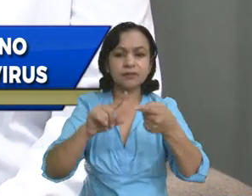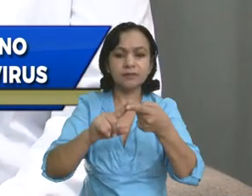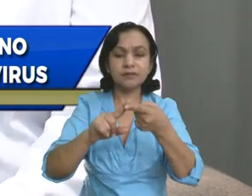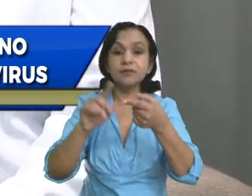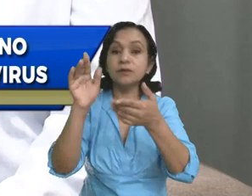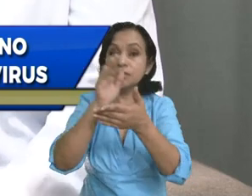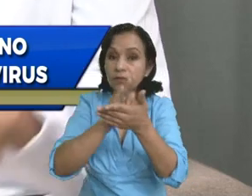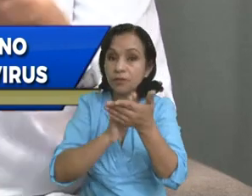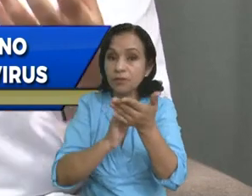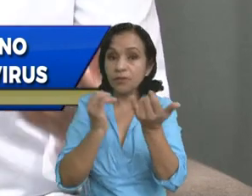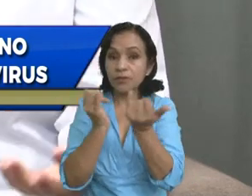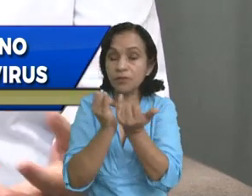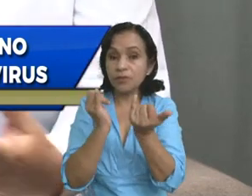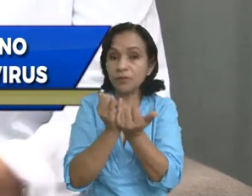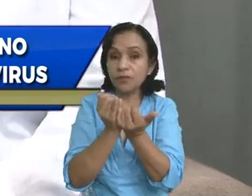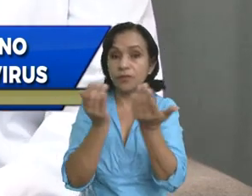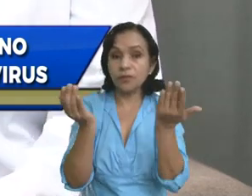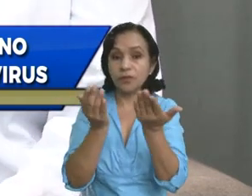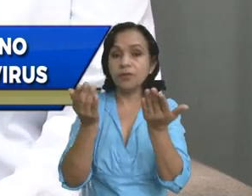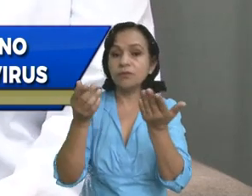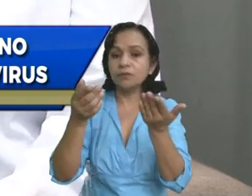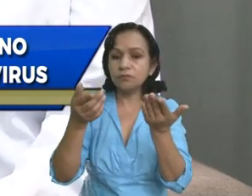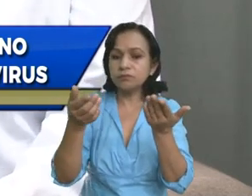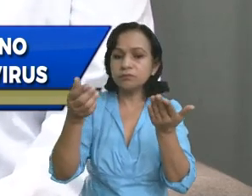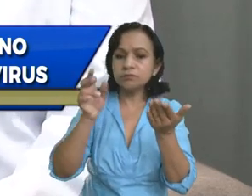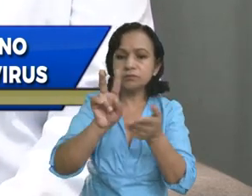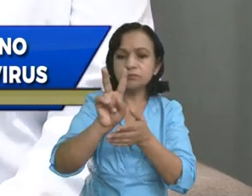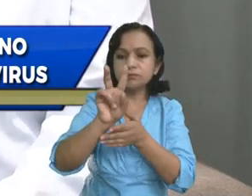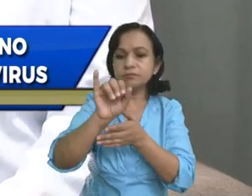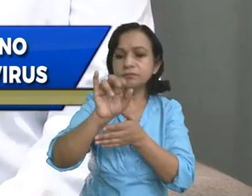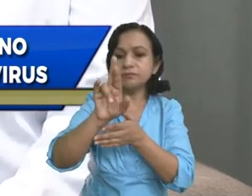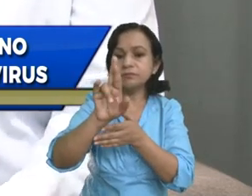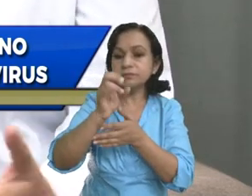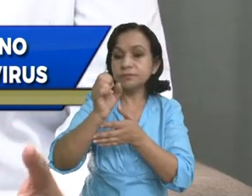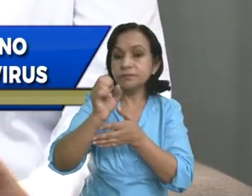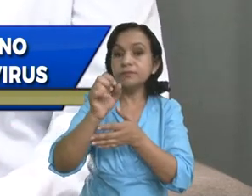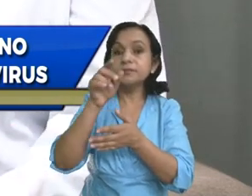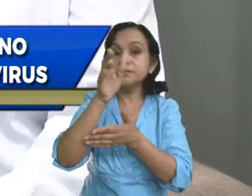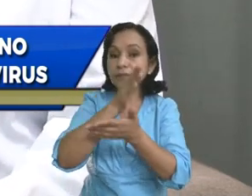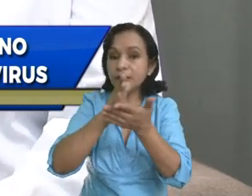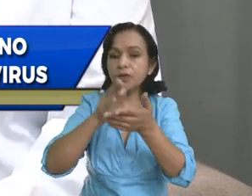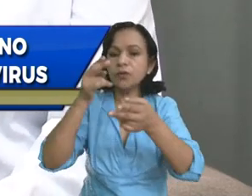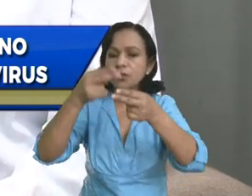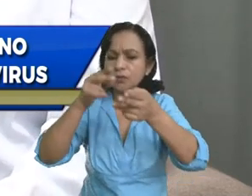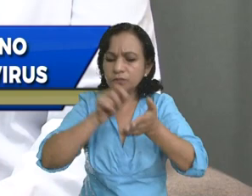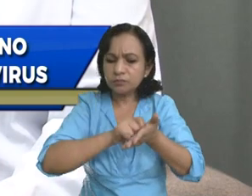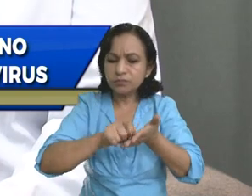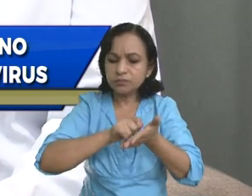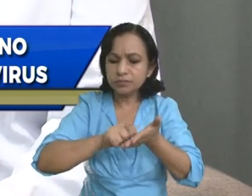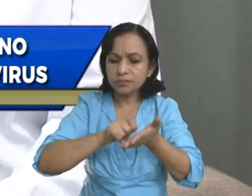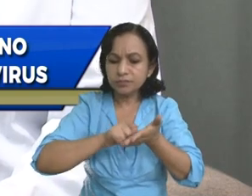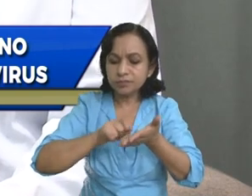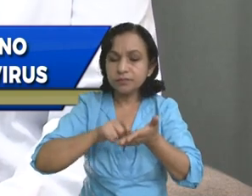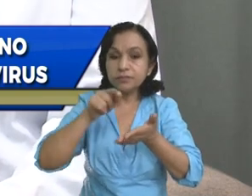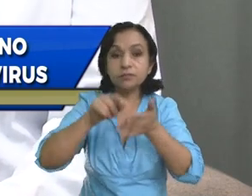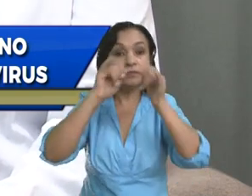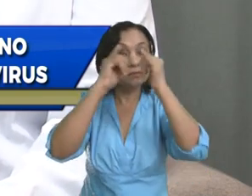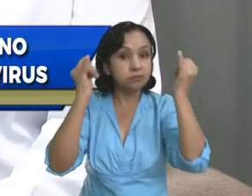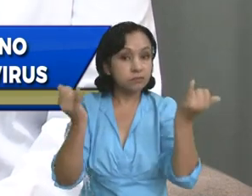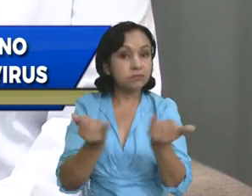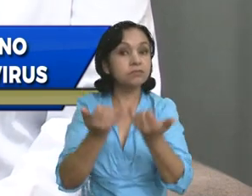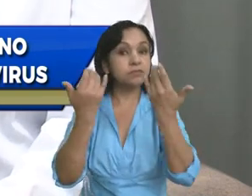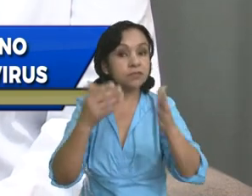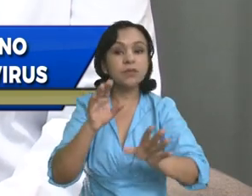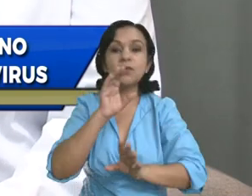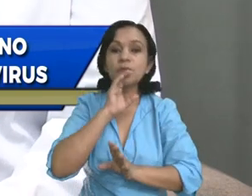algunos tumores también que son producidos por virus. O sea, ahí está documentado ampliamente en la literatura internacional y aquí en